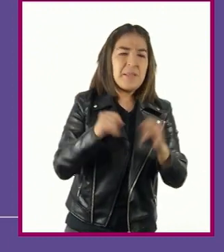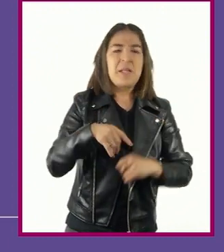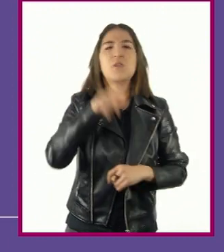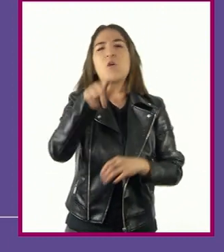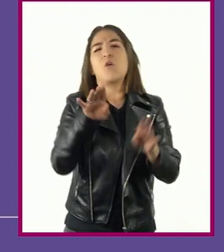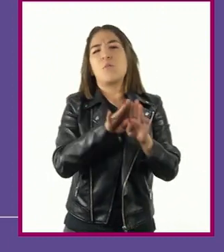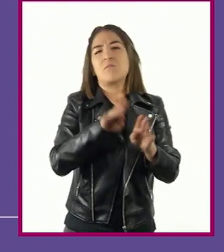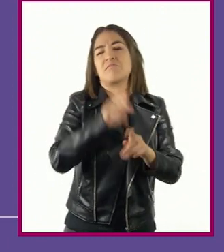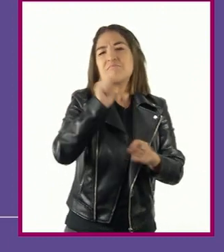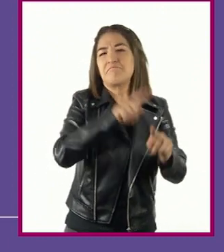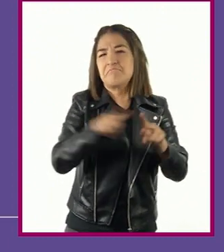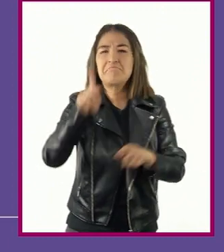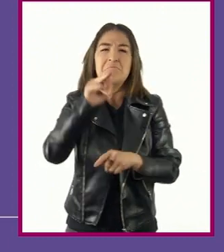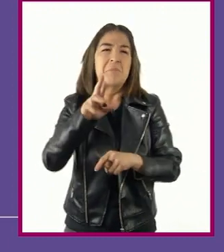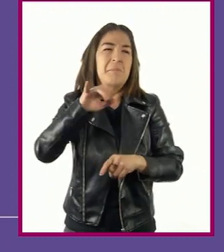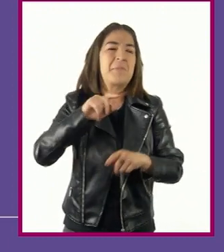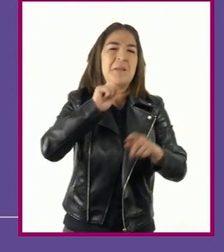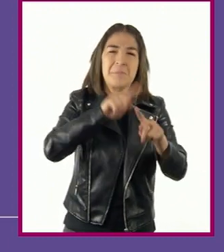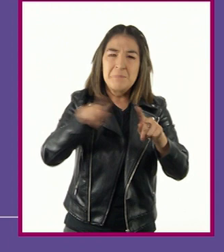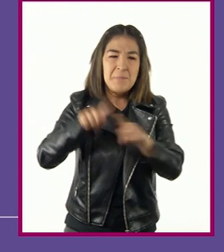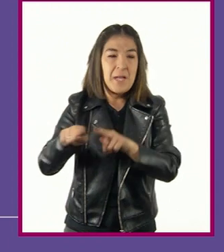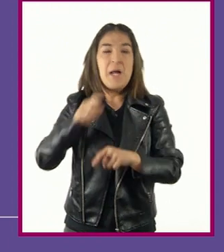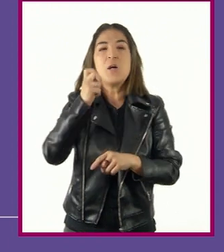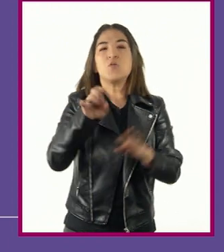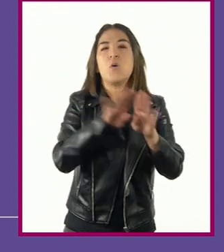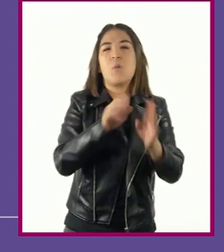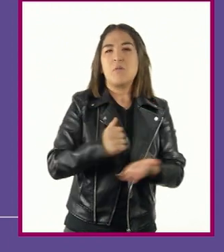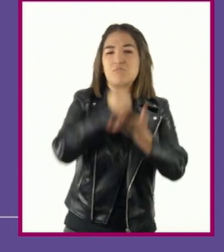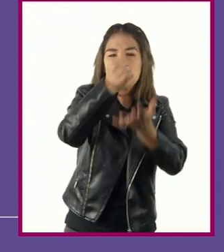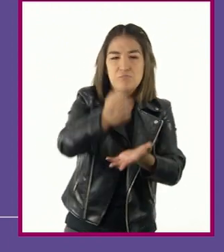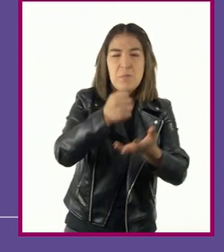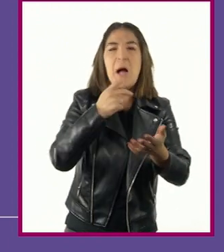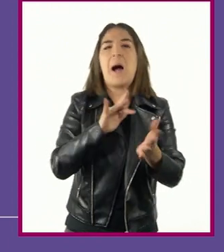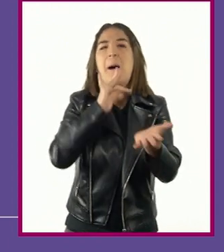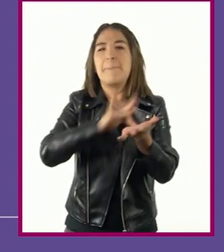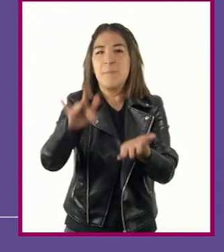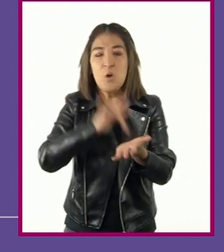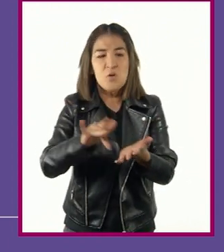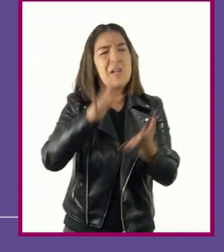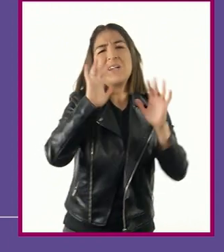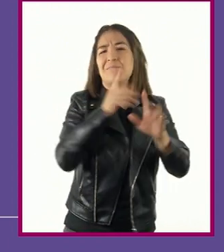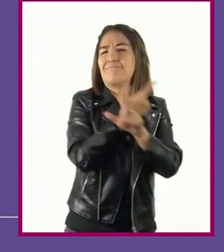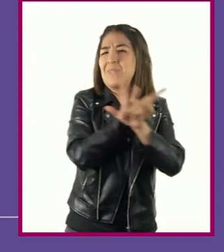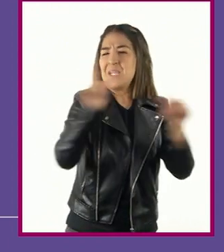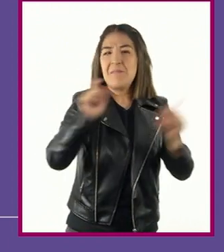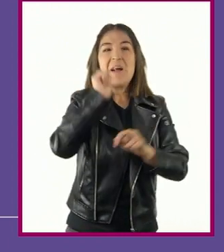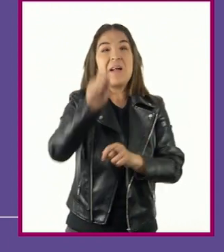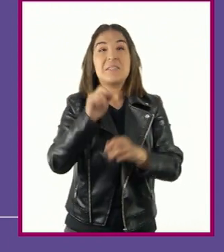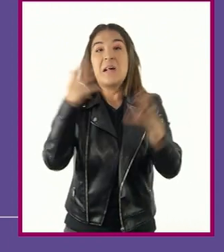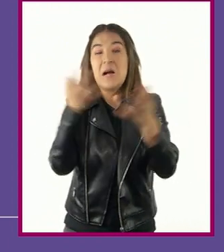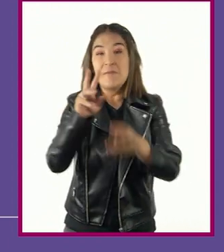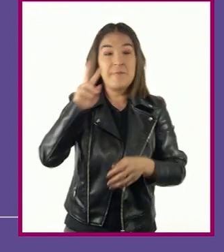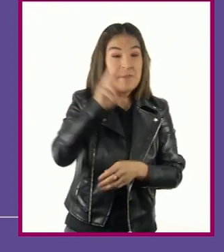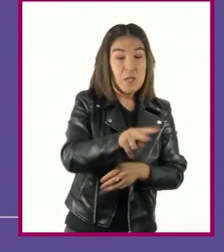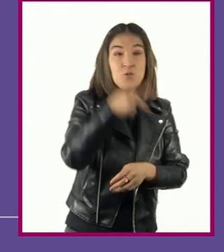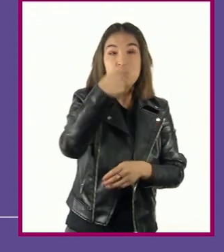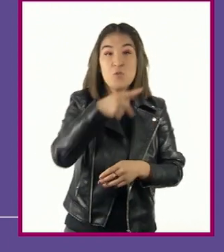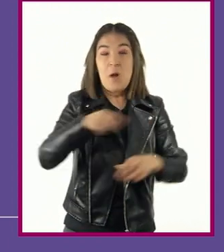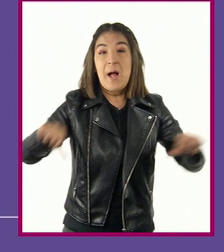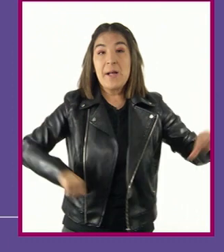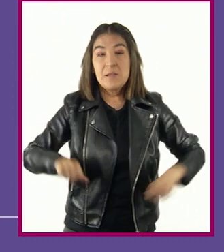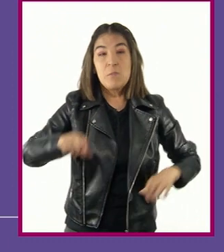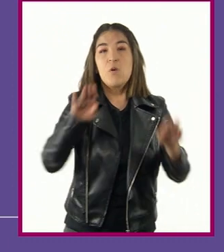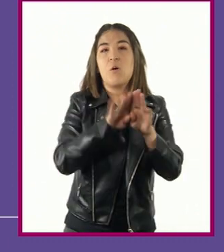políticos, fideicomisos, fondos públicos y de cualquiera que reciba y ejerza